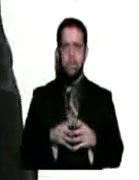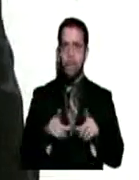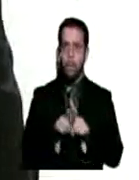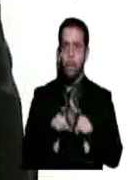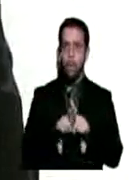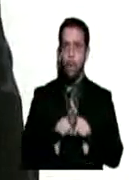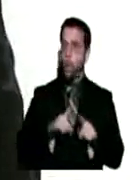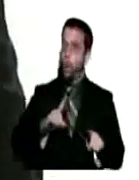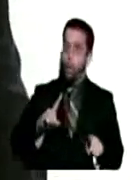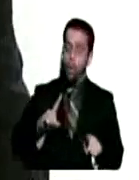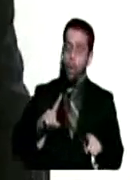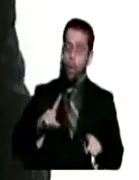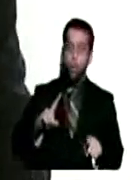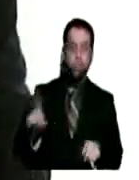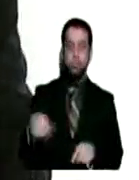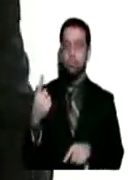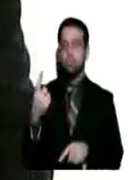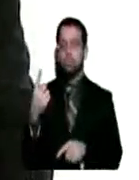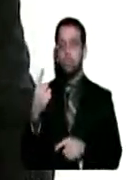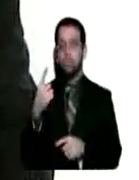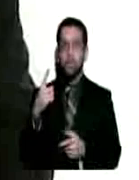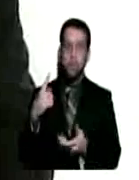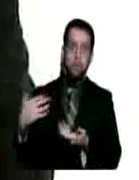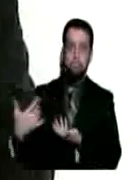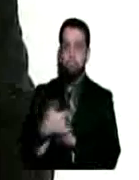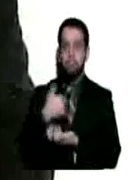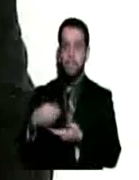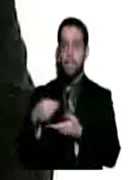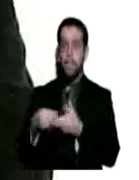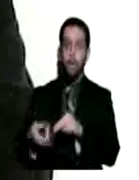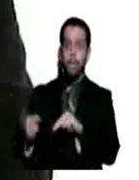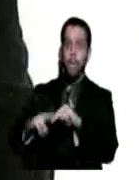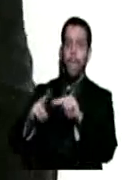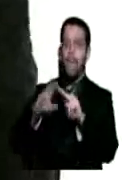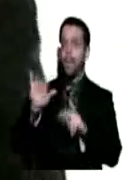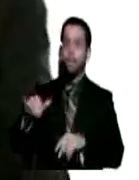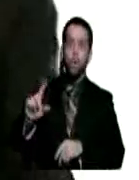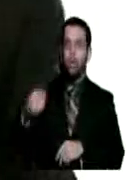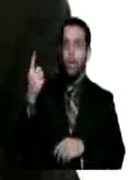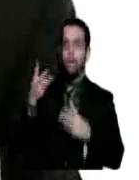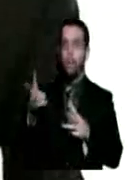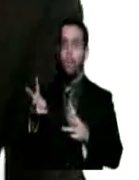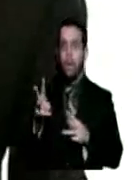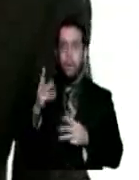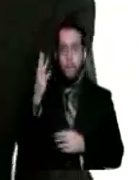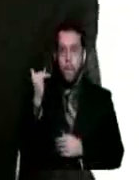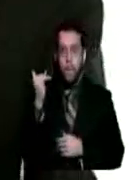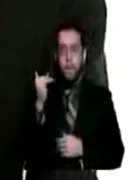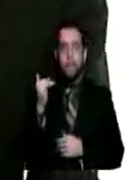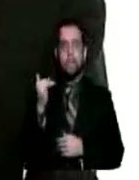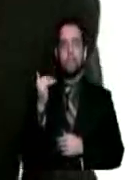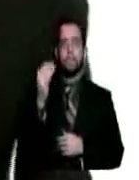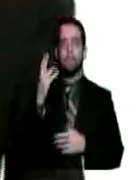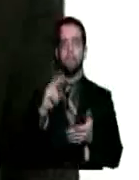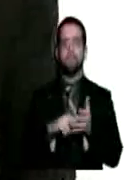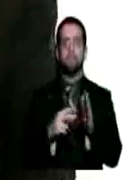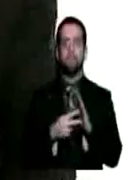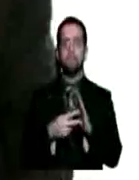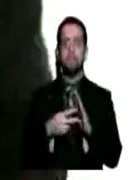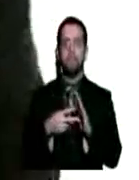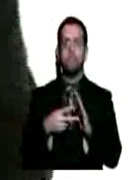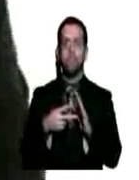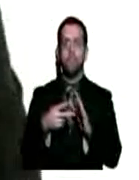sea exclusivamente a través de ingresos. ¿Por qué? Porque representaría